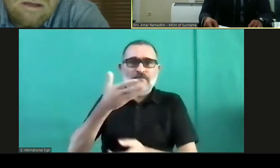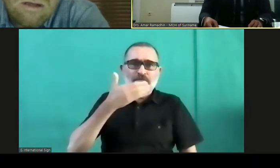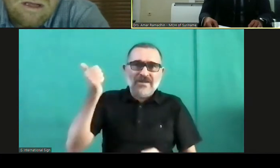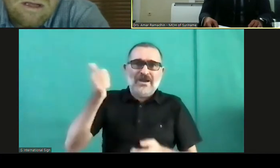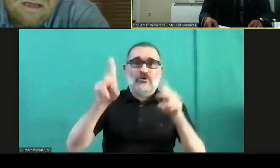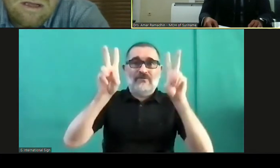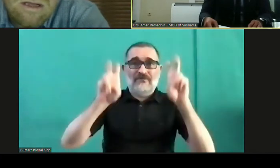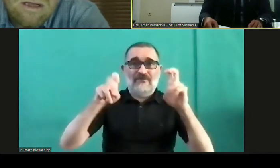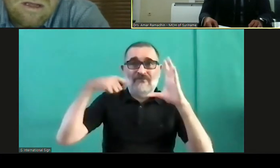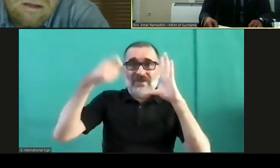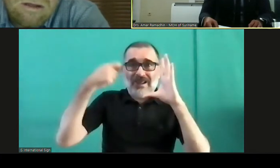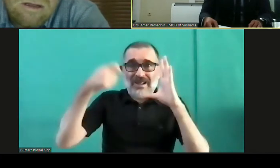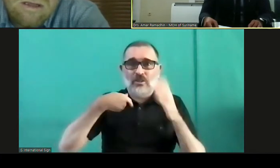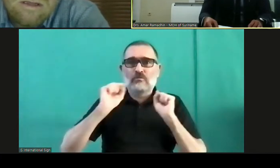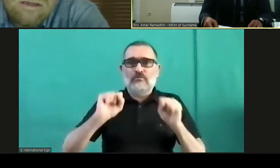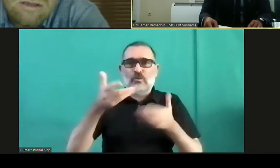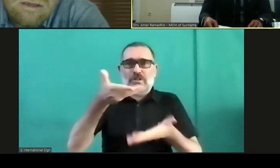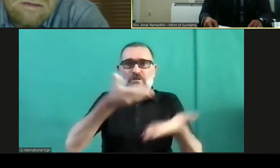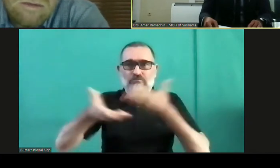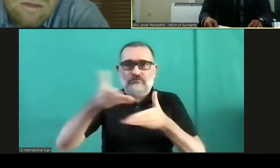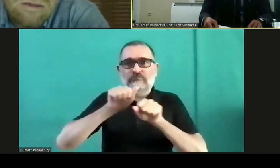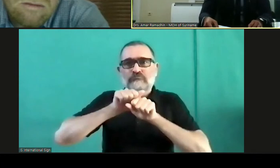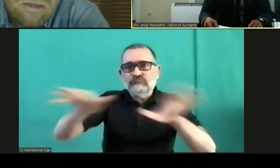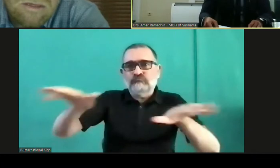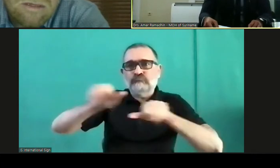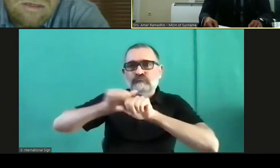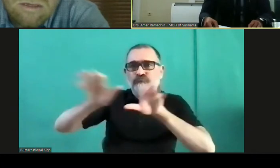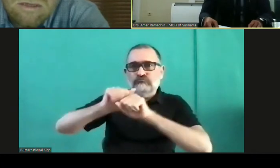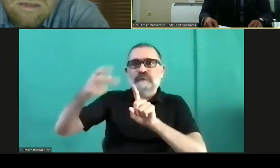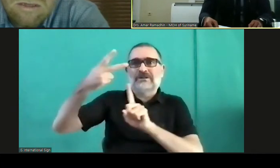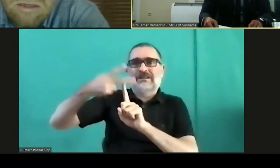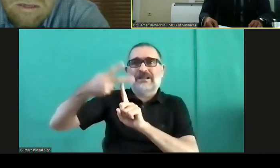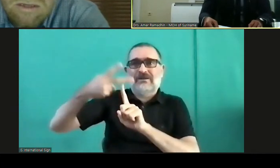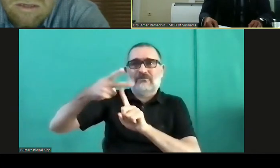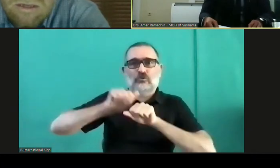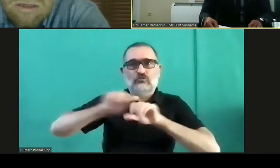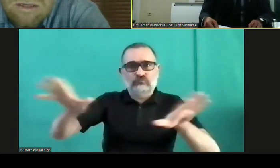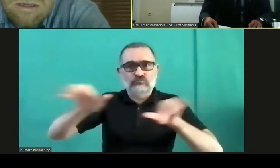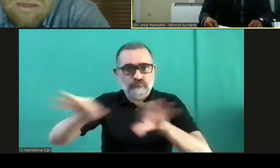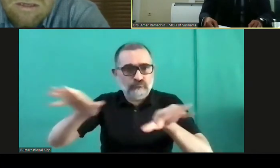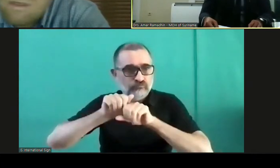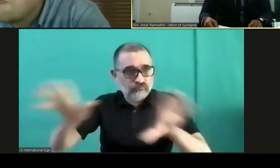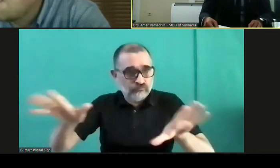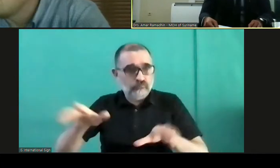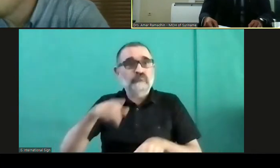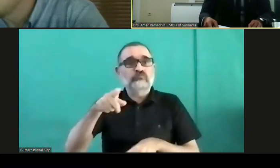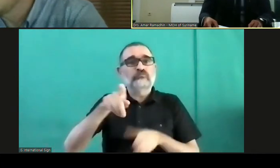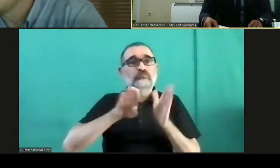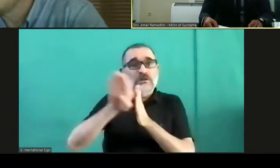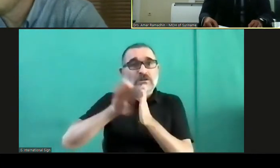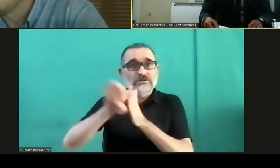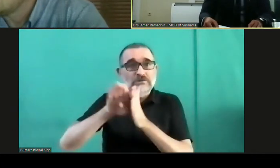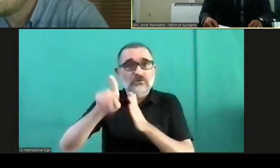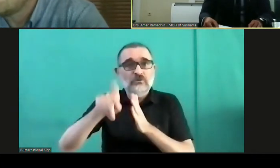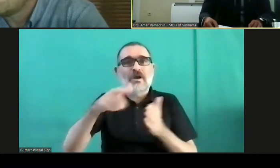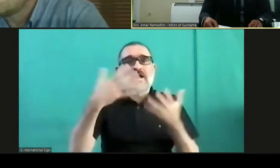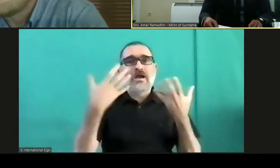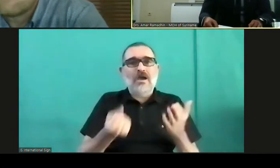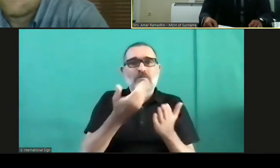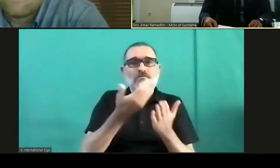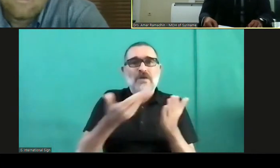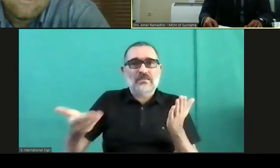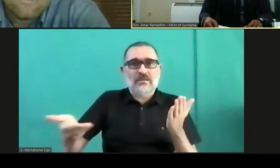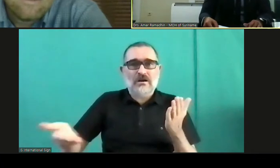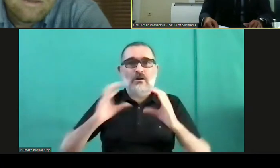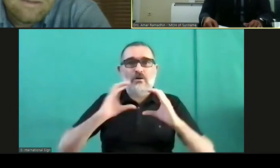gente de surinam mueres de los cuerpos y esto es a través de televisión y facebook y